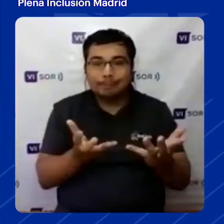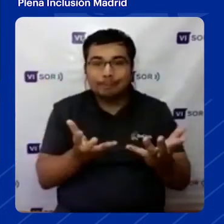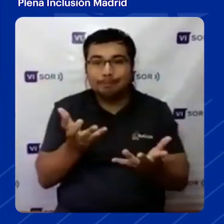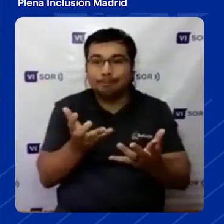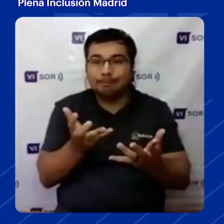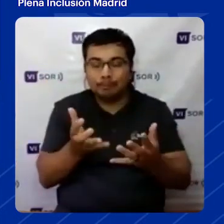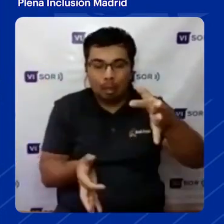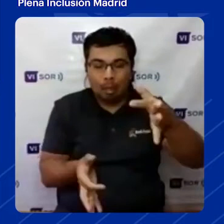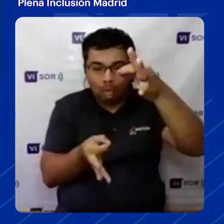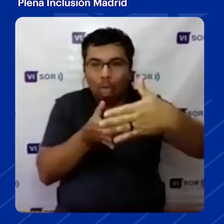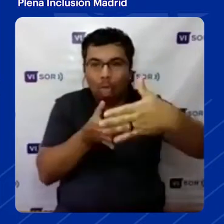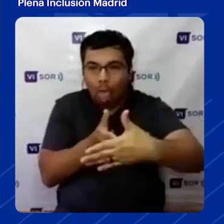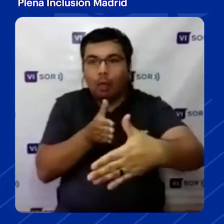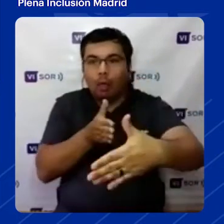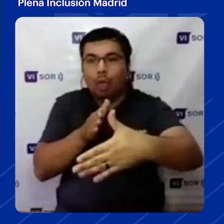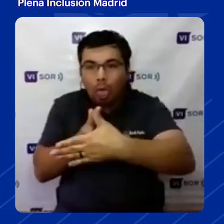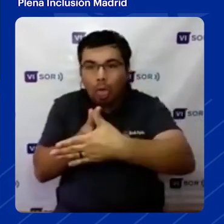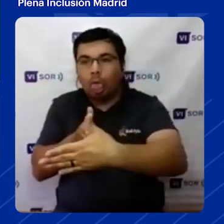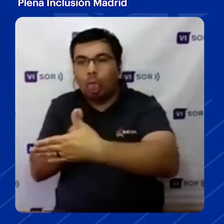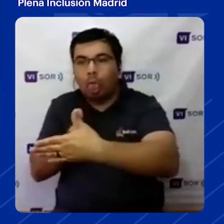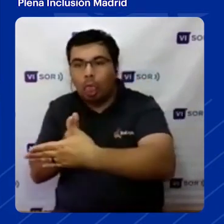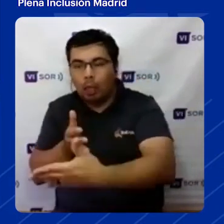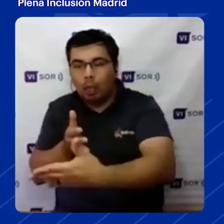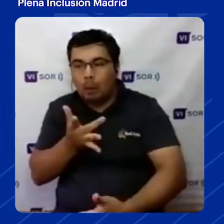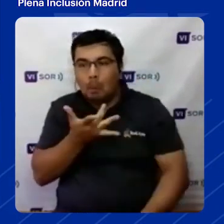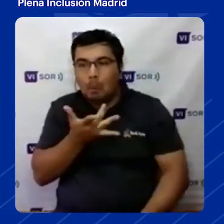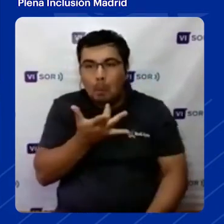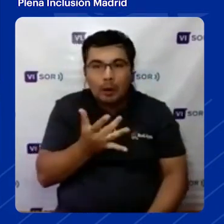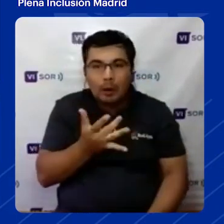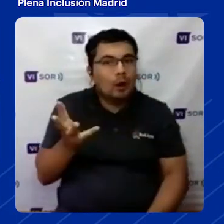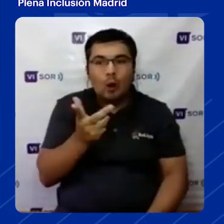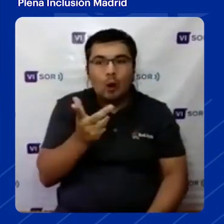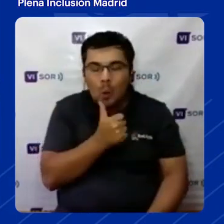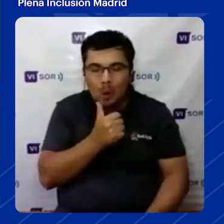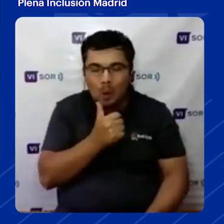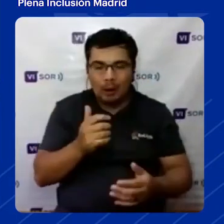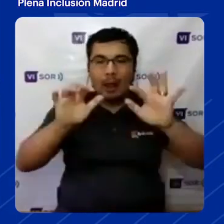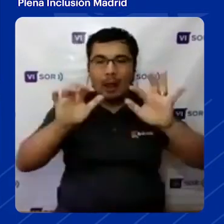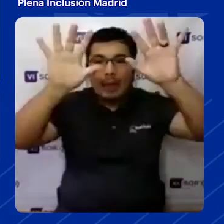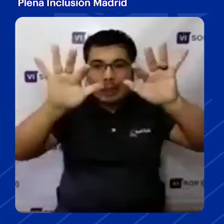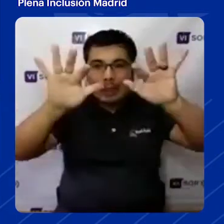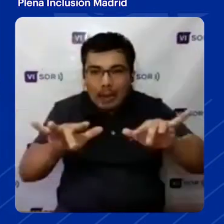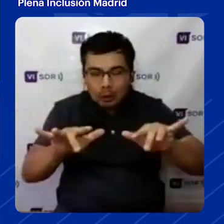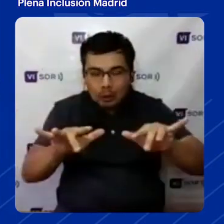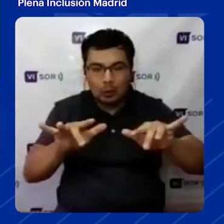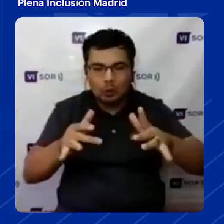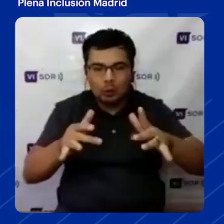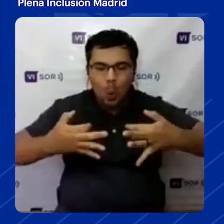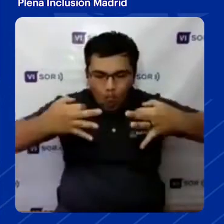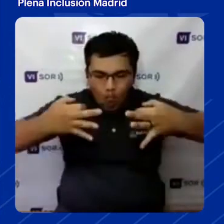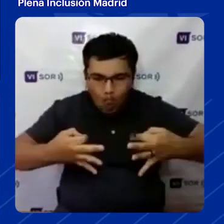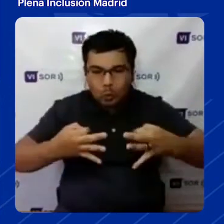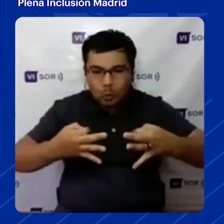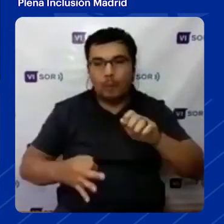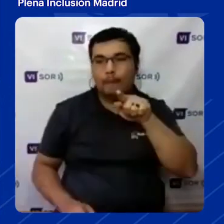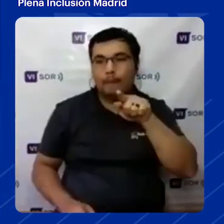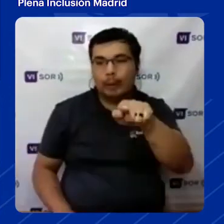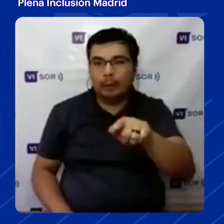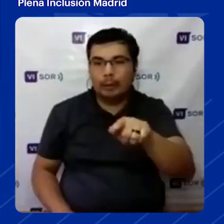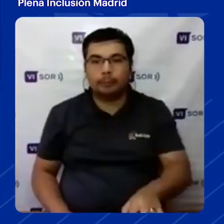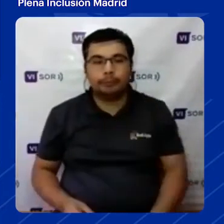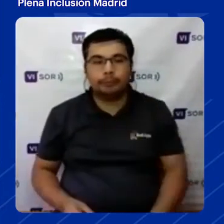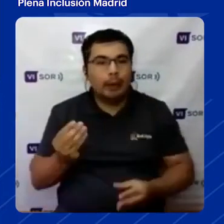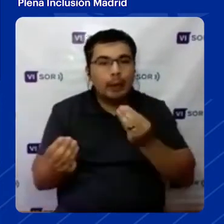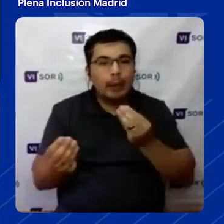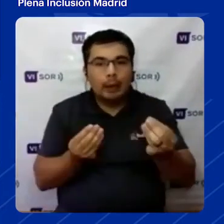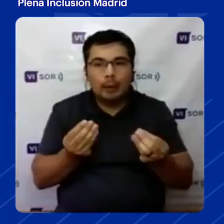su adecuados a su competencia. Porque ¿saben por qué surge la lectura fácil? Porque de determinadas personas se dieron cuenta